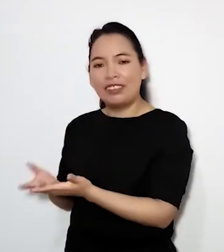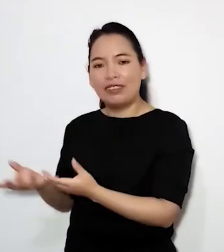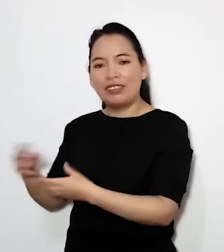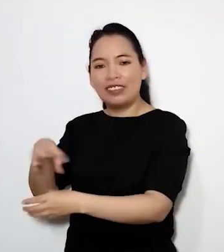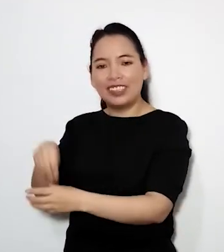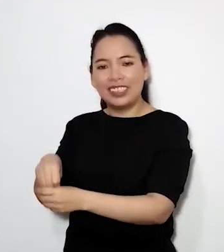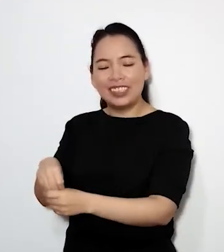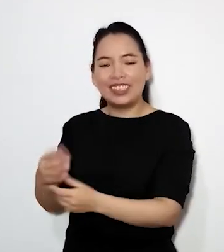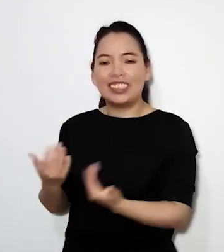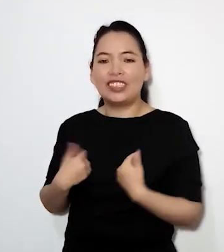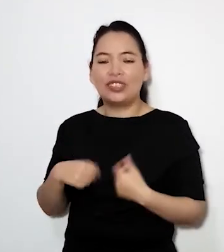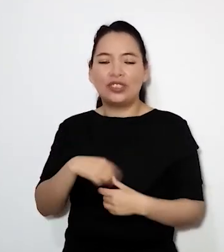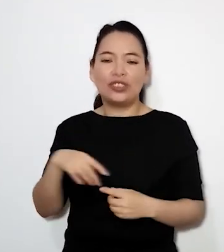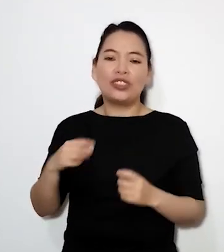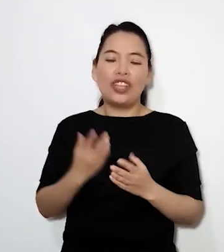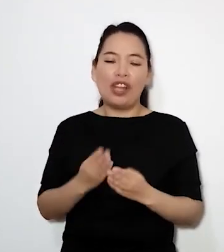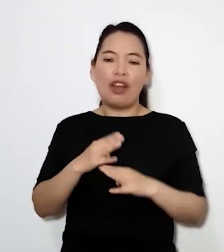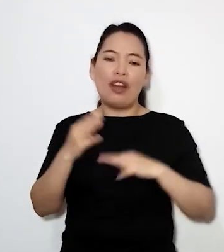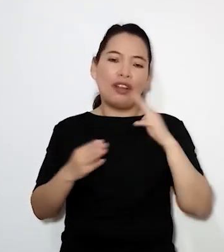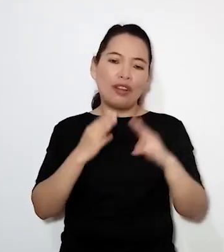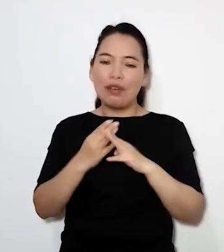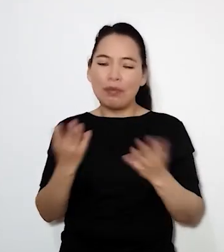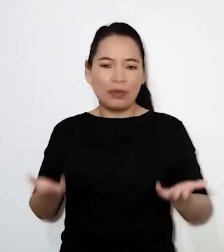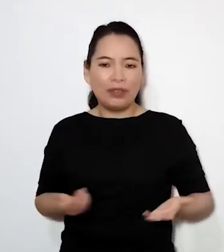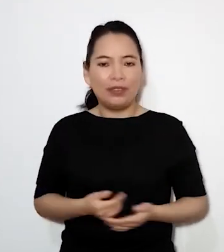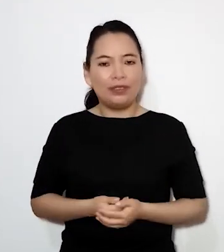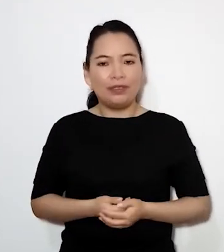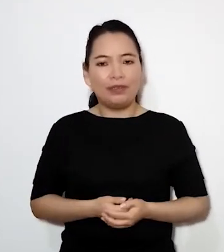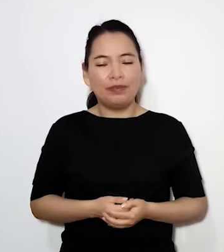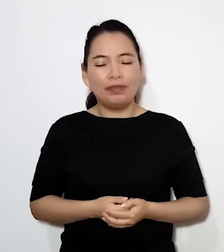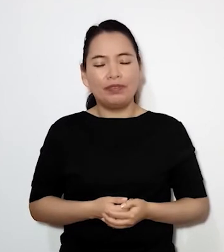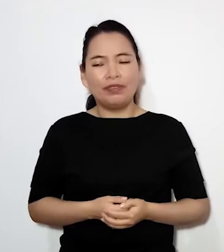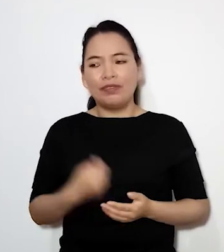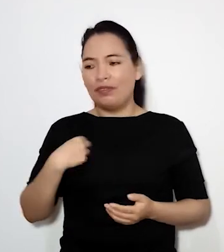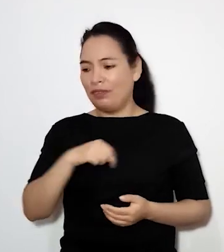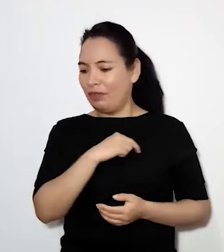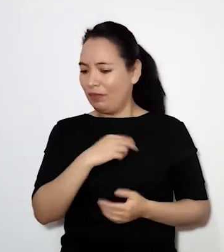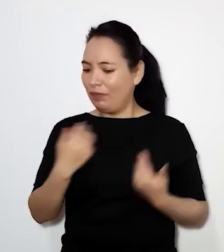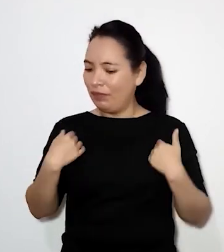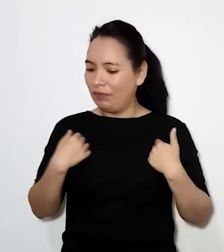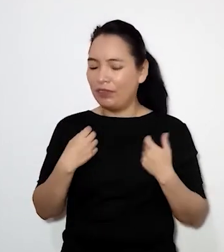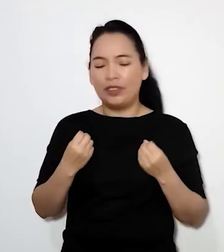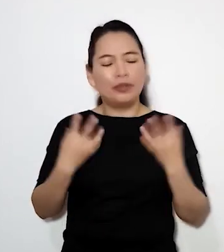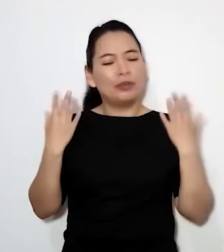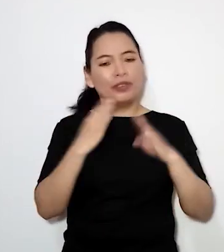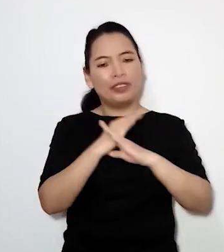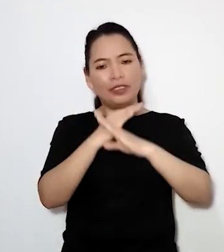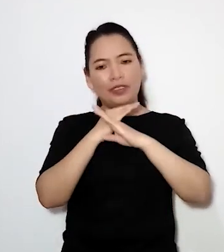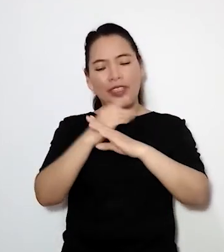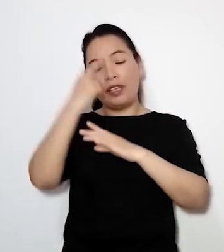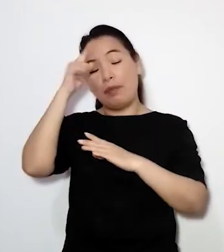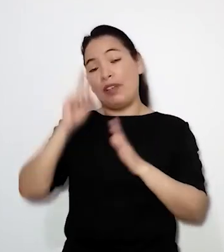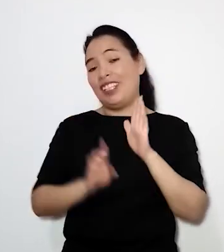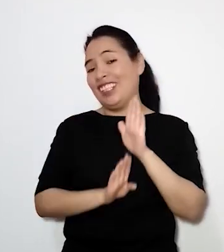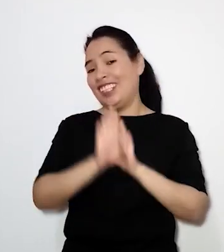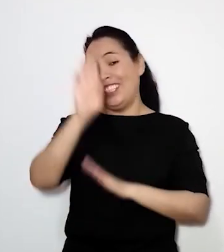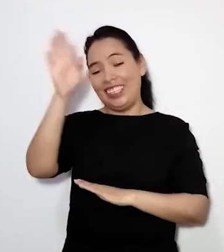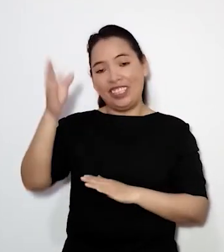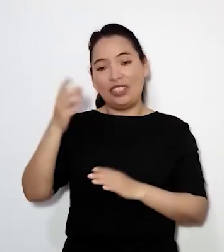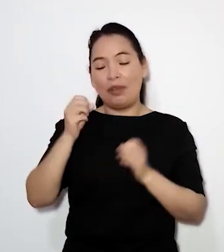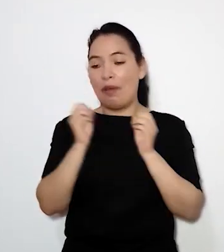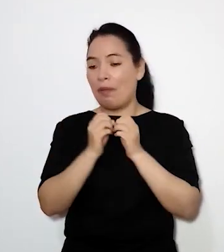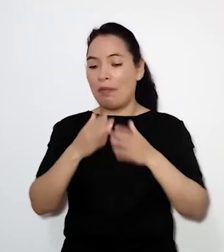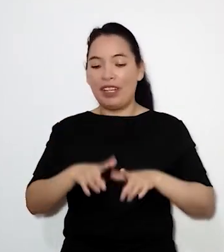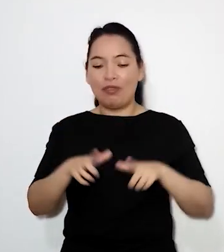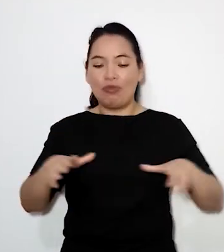momento? Nuestras mayores barreras para el desarrollo y para la expansión de sistemas educativos inclusivos y en